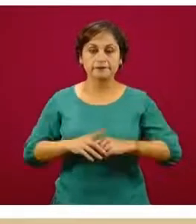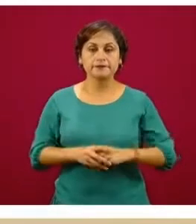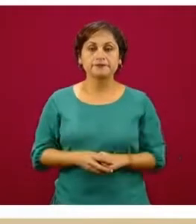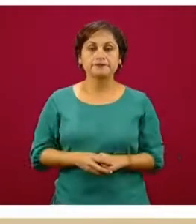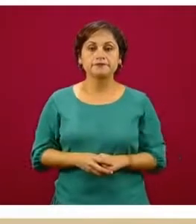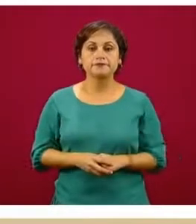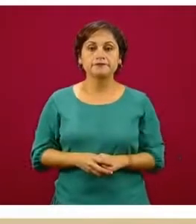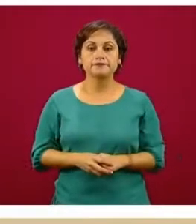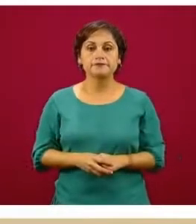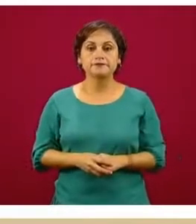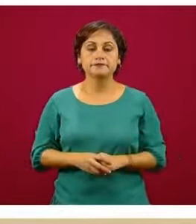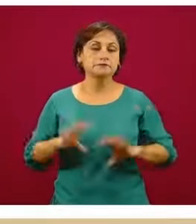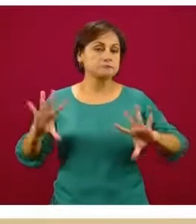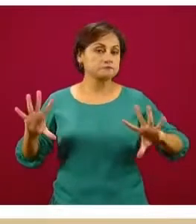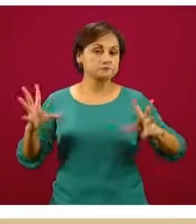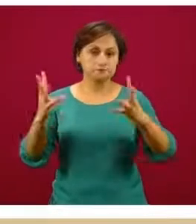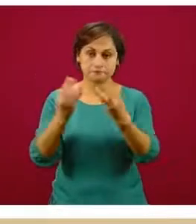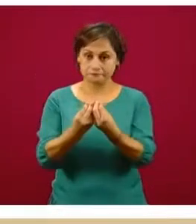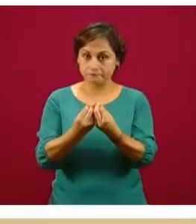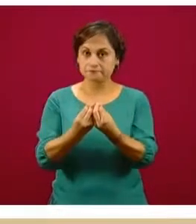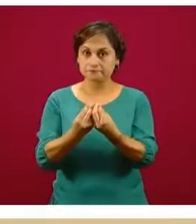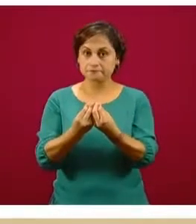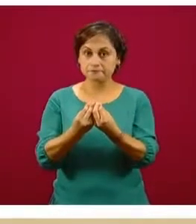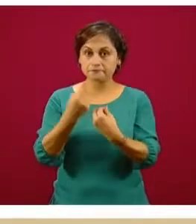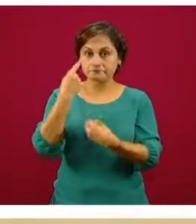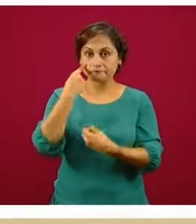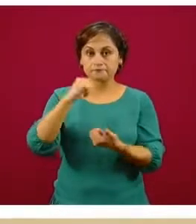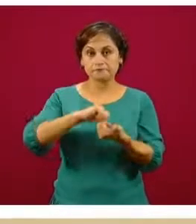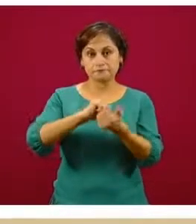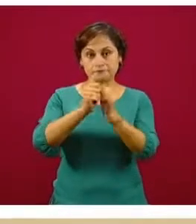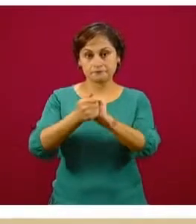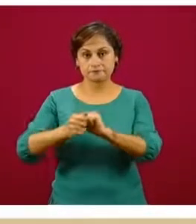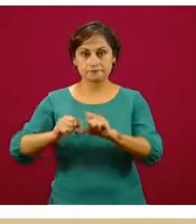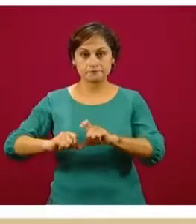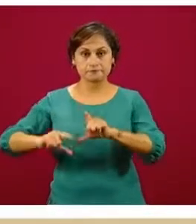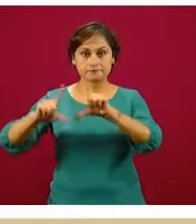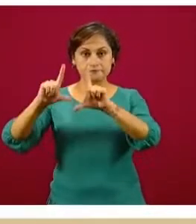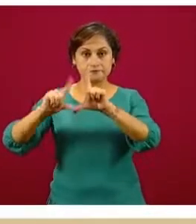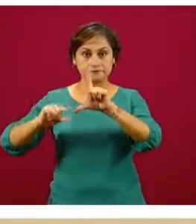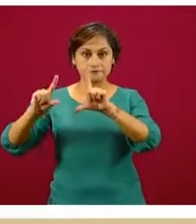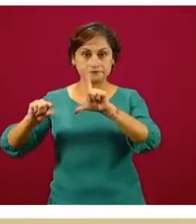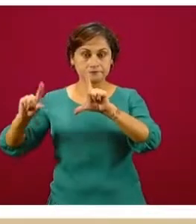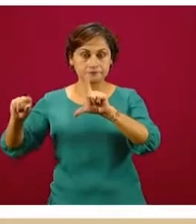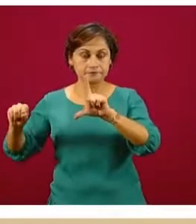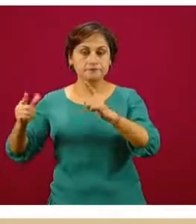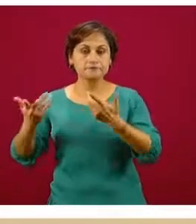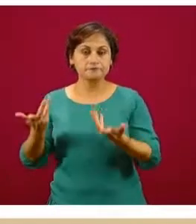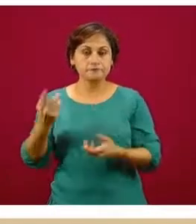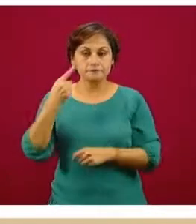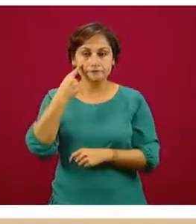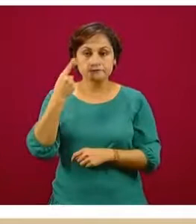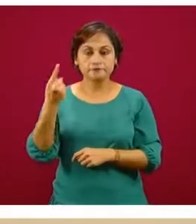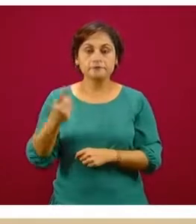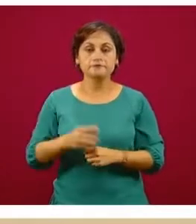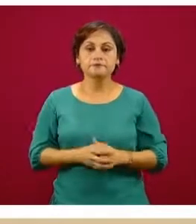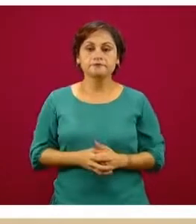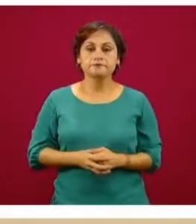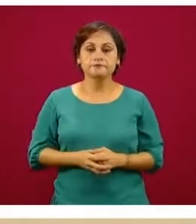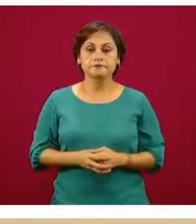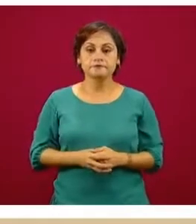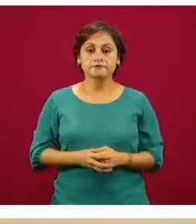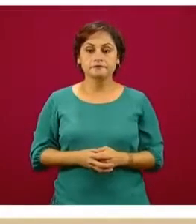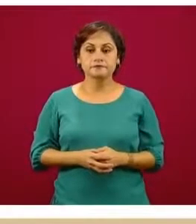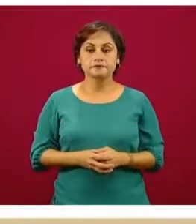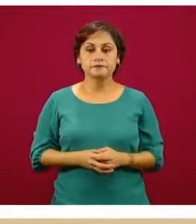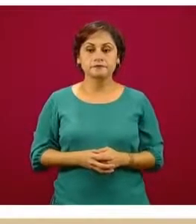la epidemia, y lo podemos ver en una gráfica de barras para apreciar cómo las regiones más pobladas, como